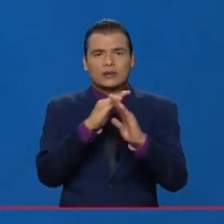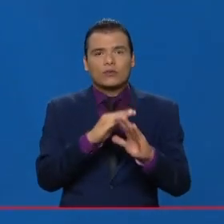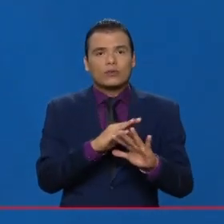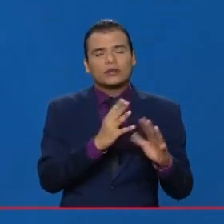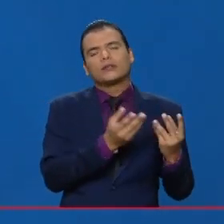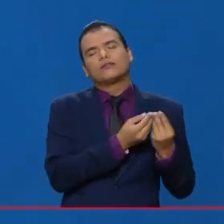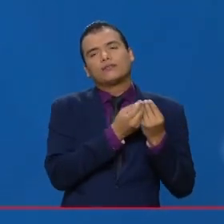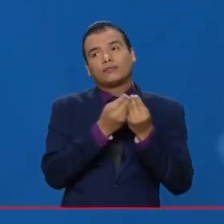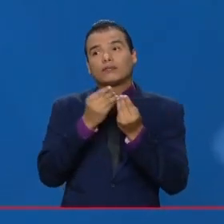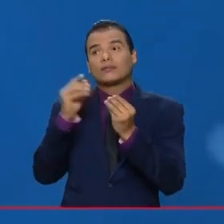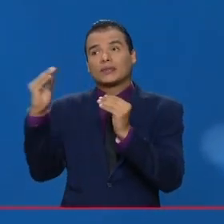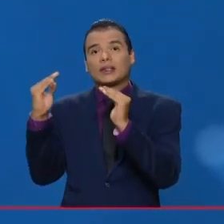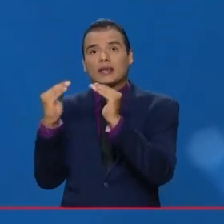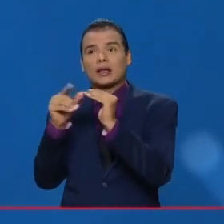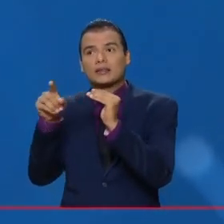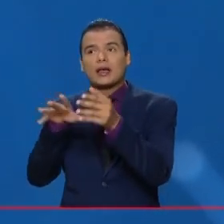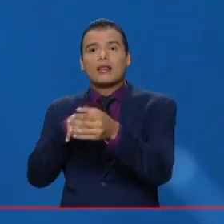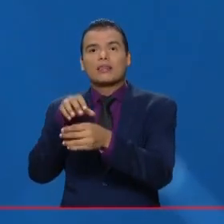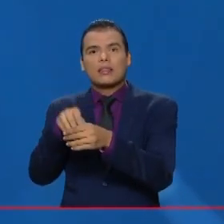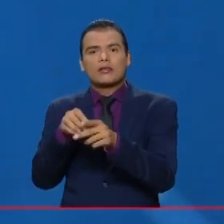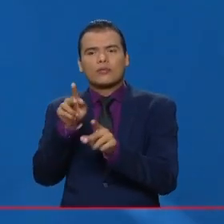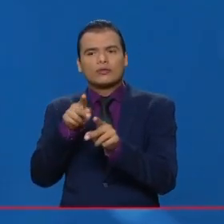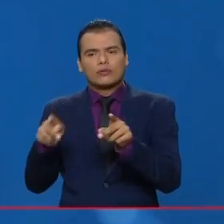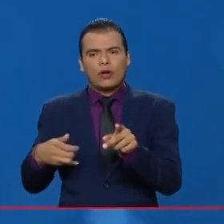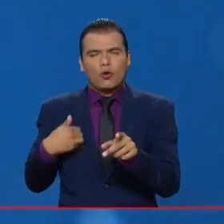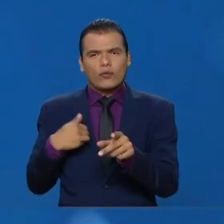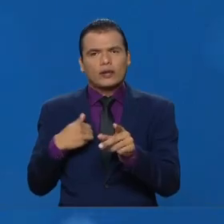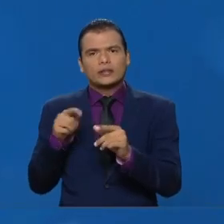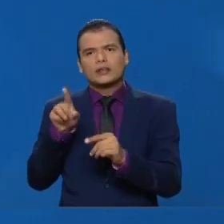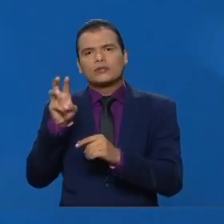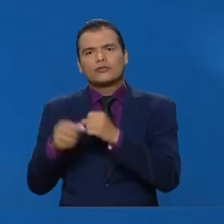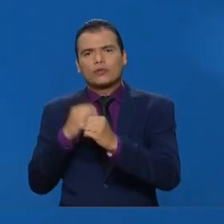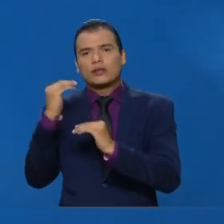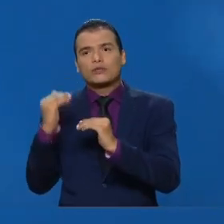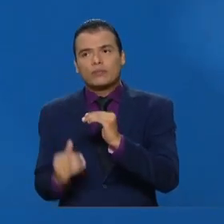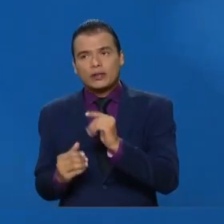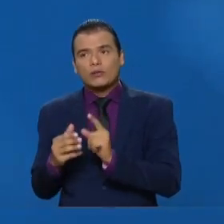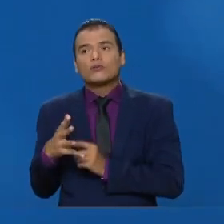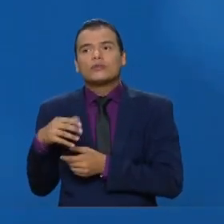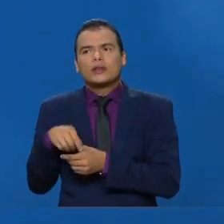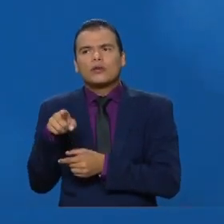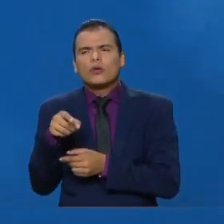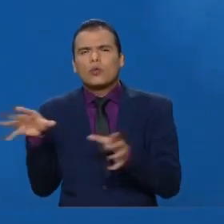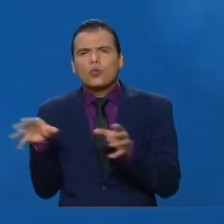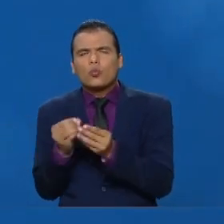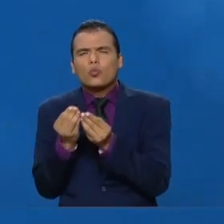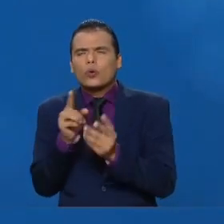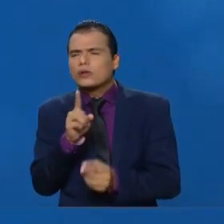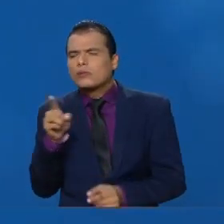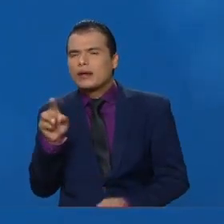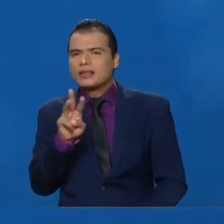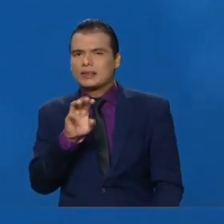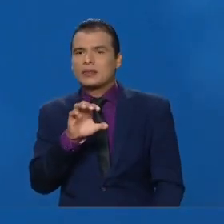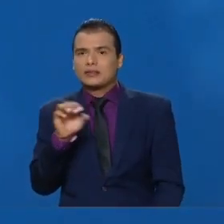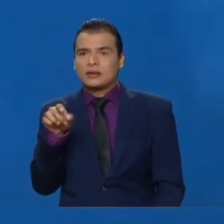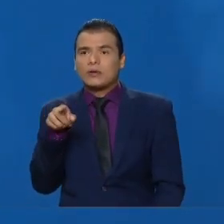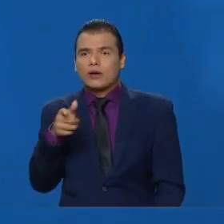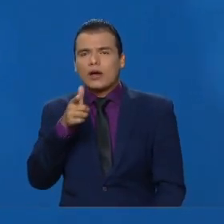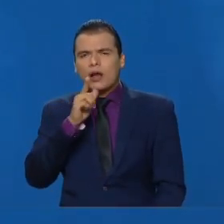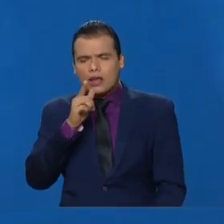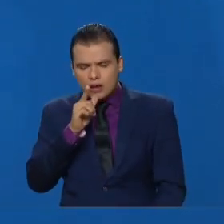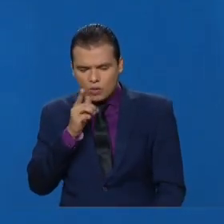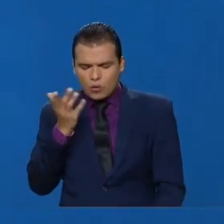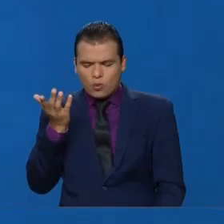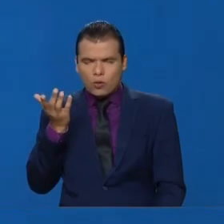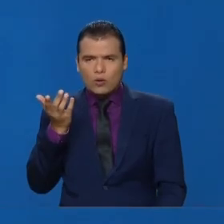300 menores de edad en una fiesta clandestina. En el lugar fueron hallados estupefacientes, bebidas embriagantes y preservativos. Jefferson